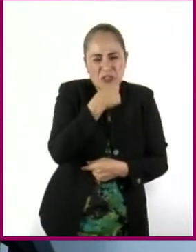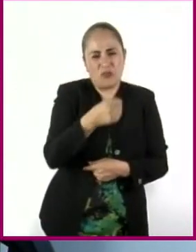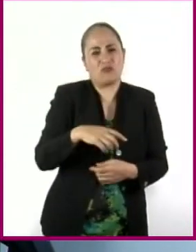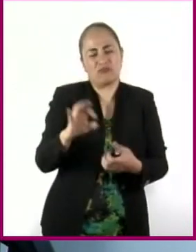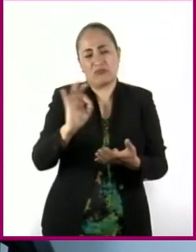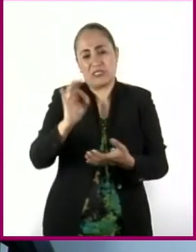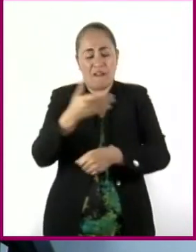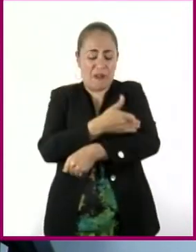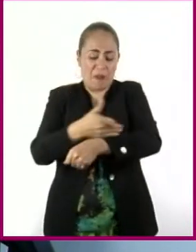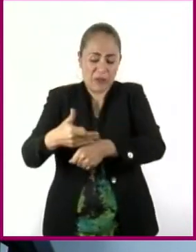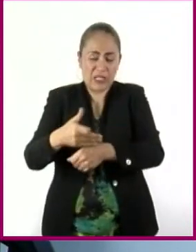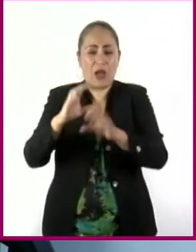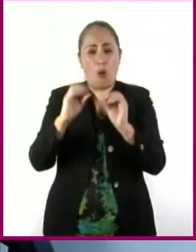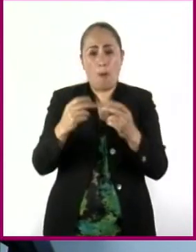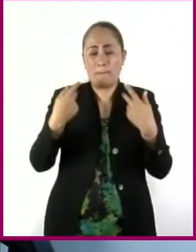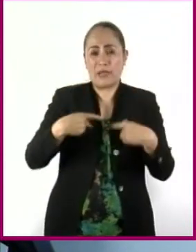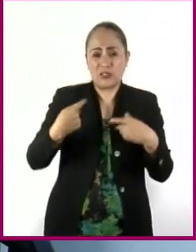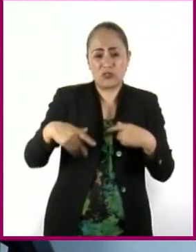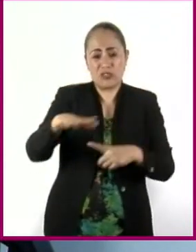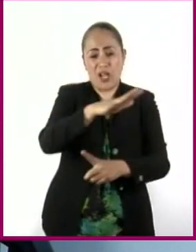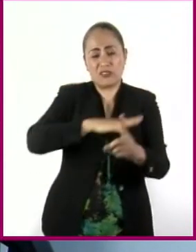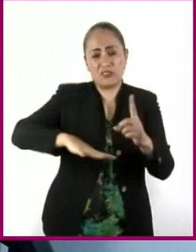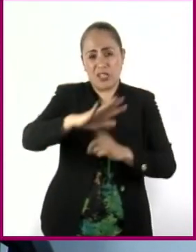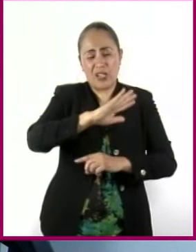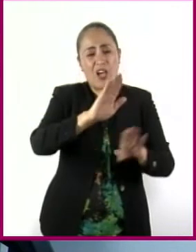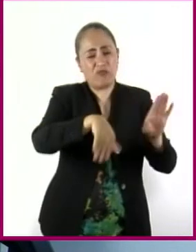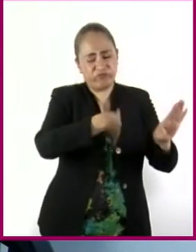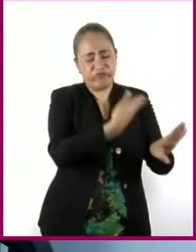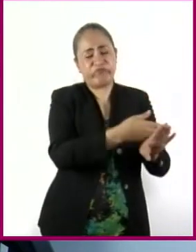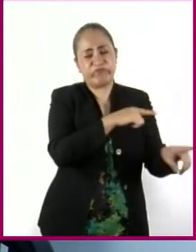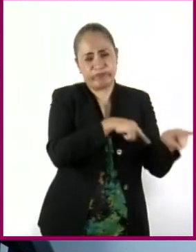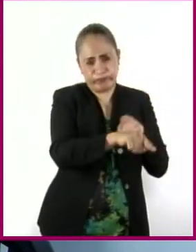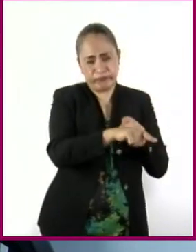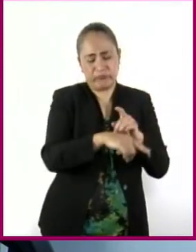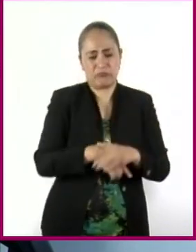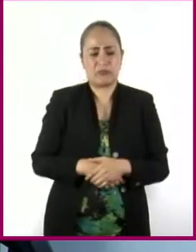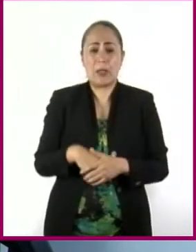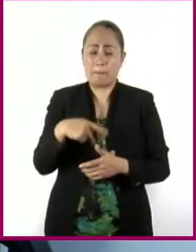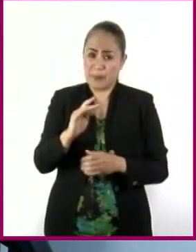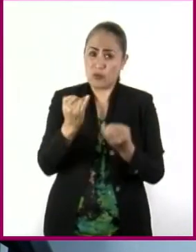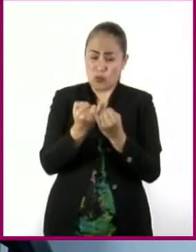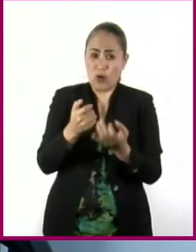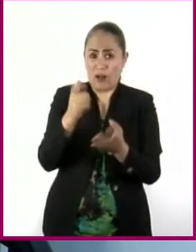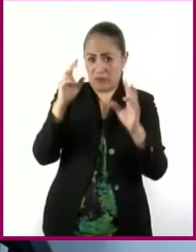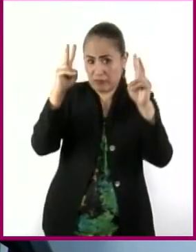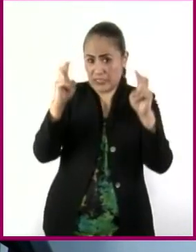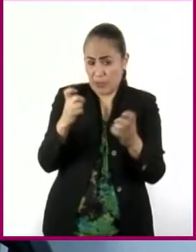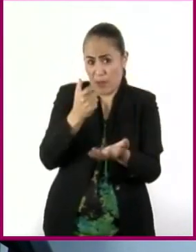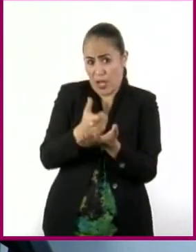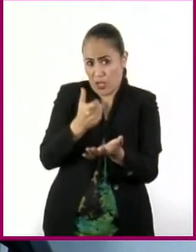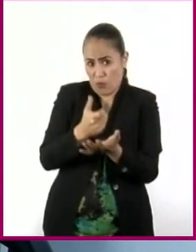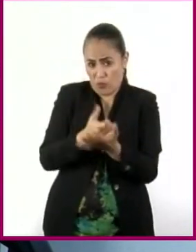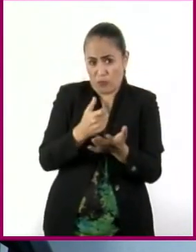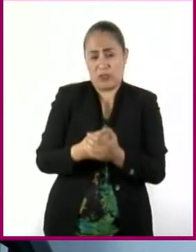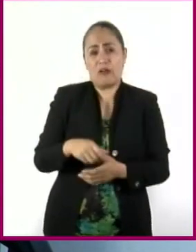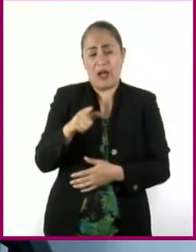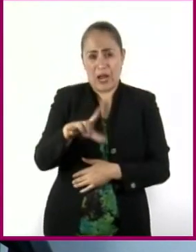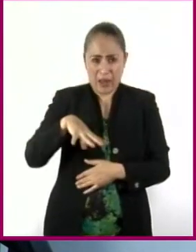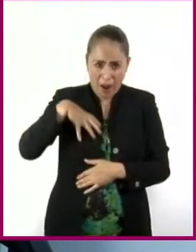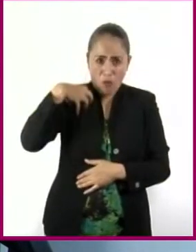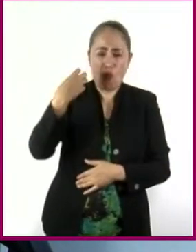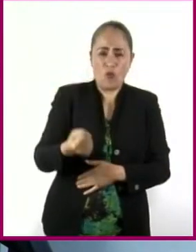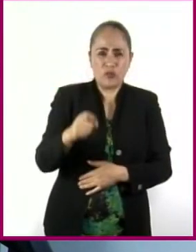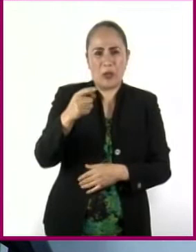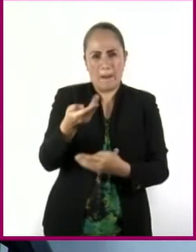por familiares o por personas de su entorno. Pero entró el tema económico y la nota en que se advierte que de los abusos que cometen